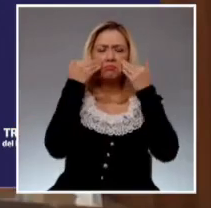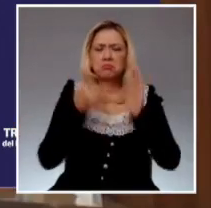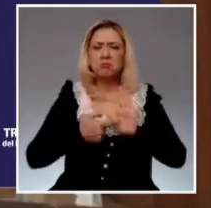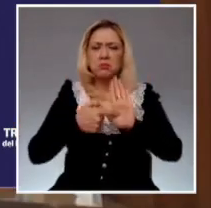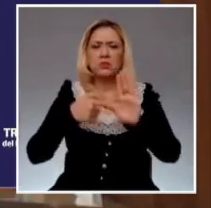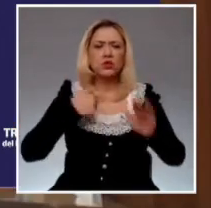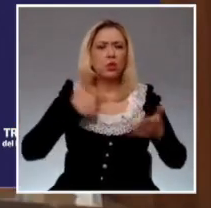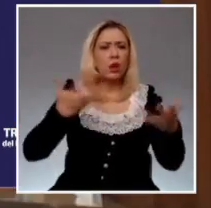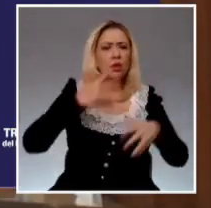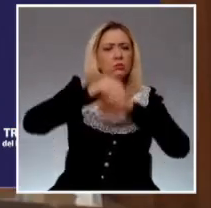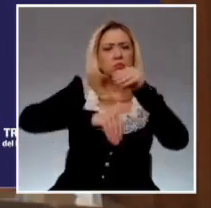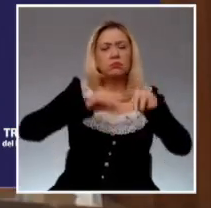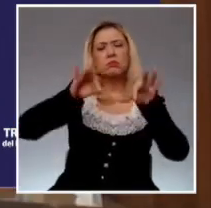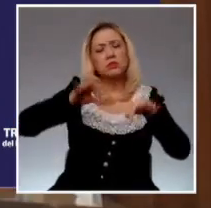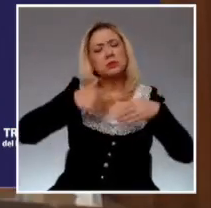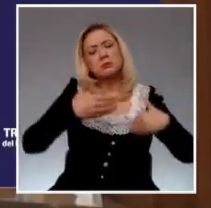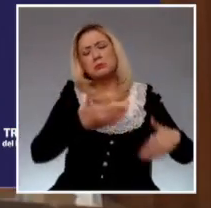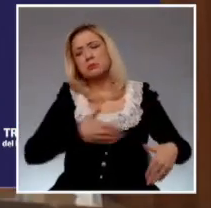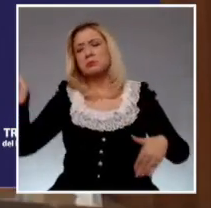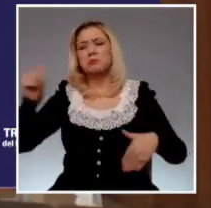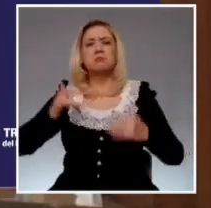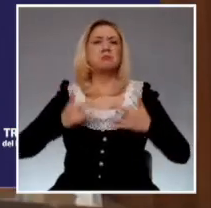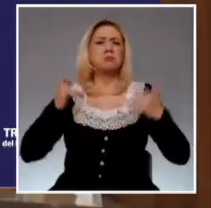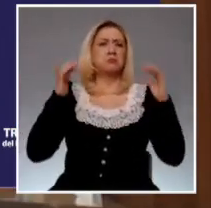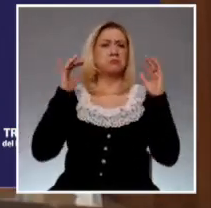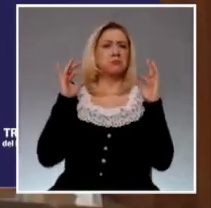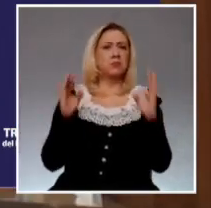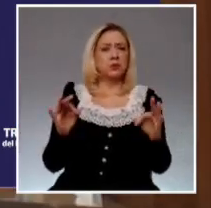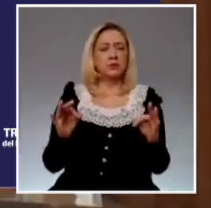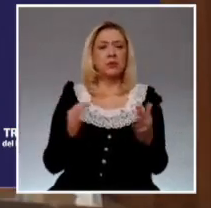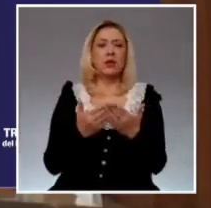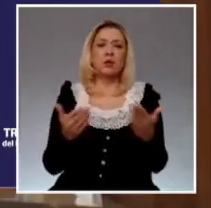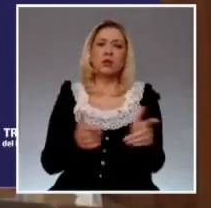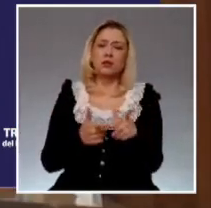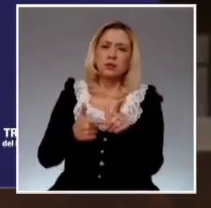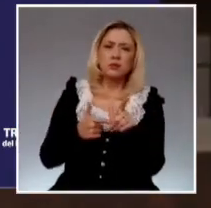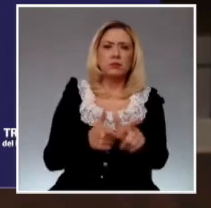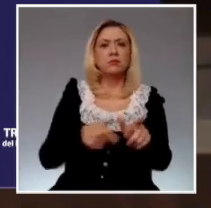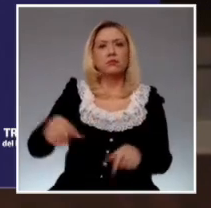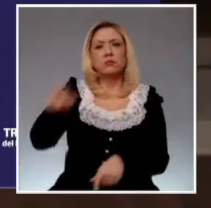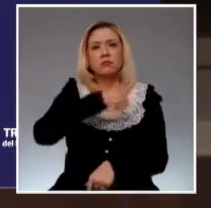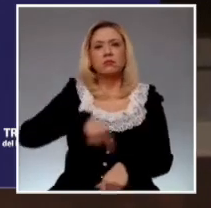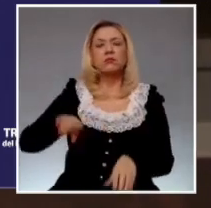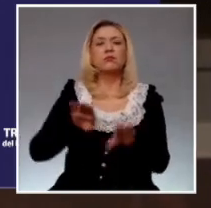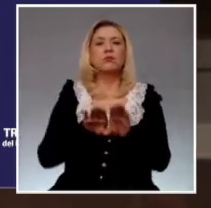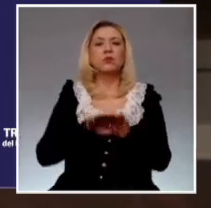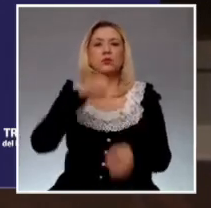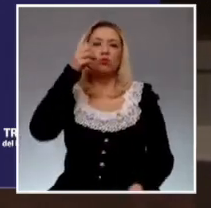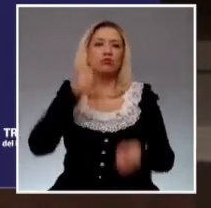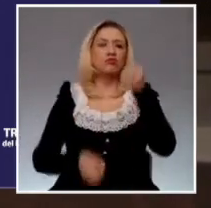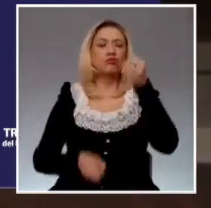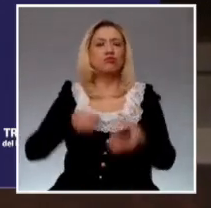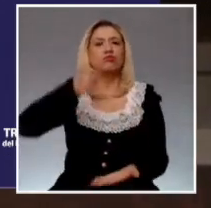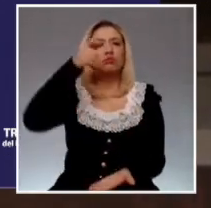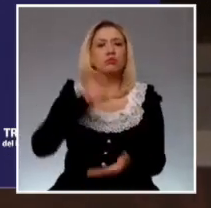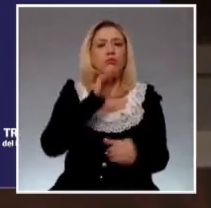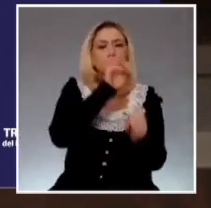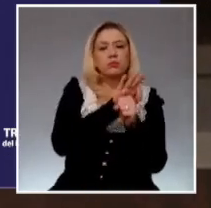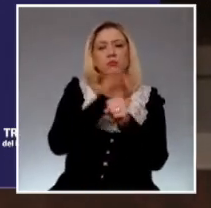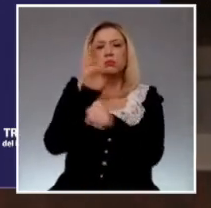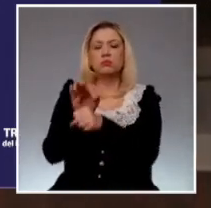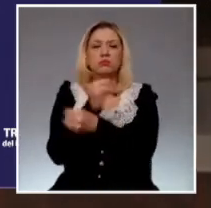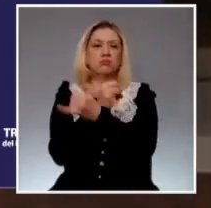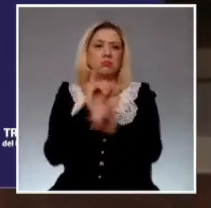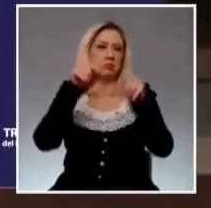electoral que continúe fuerte para cumplir con su misión de brindar certeza e impartir justicia imparcial e independiente. Para ello